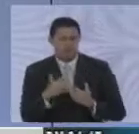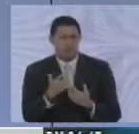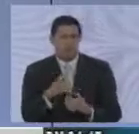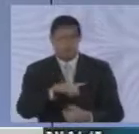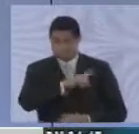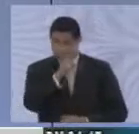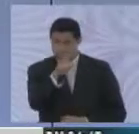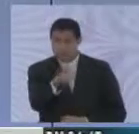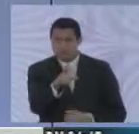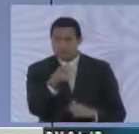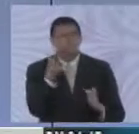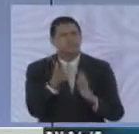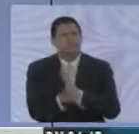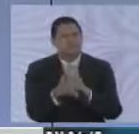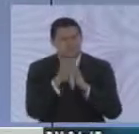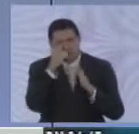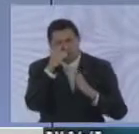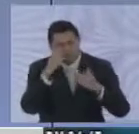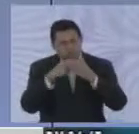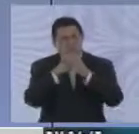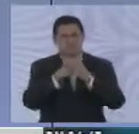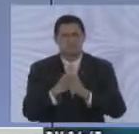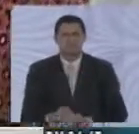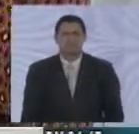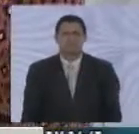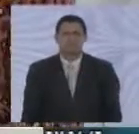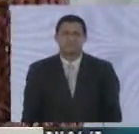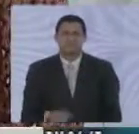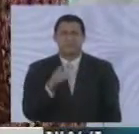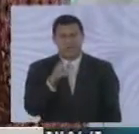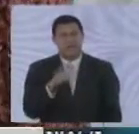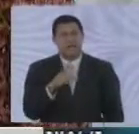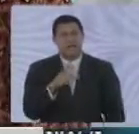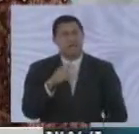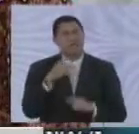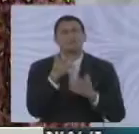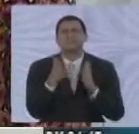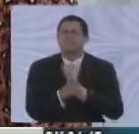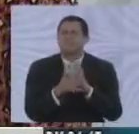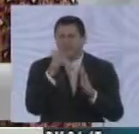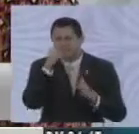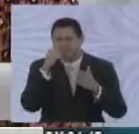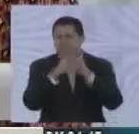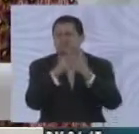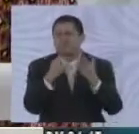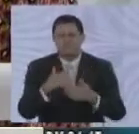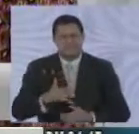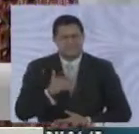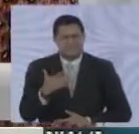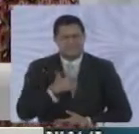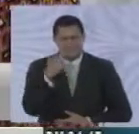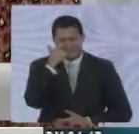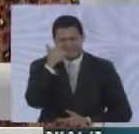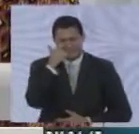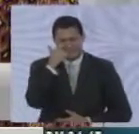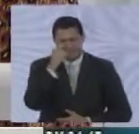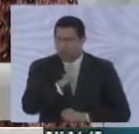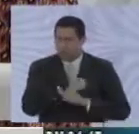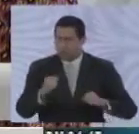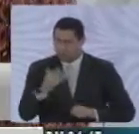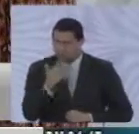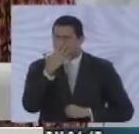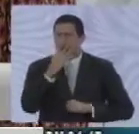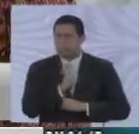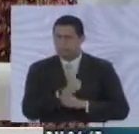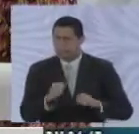Quisiera saber qué es la obstrucción nasal. La obstrucción nasal no es otra cosa que la sensación de imposibilidad y